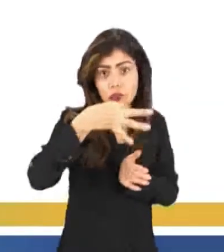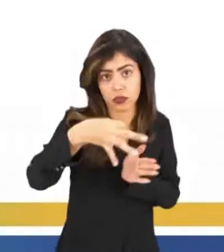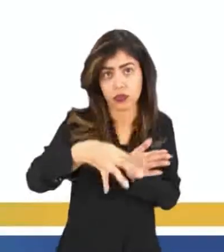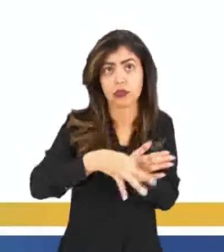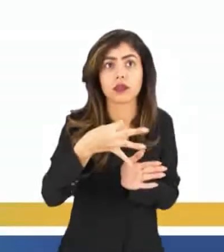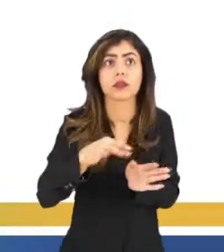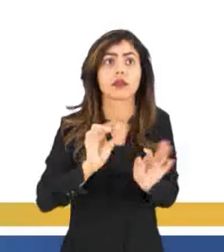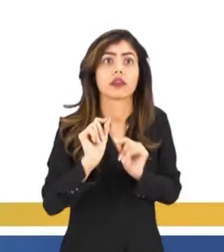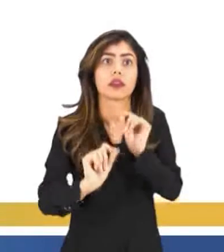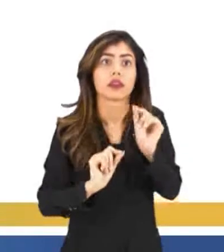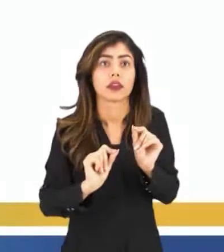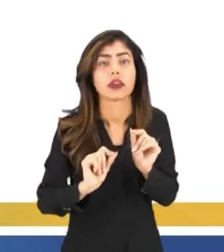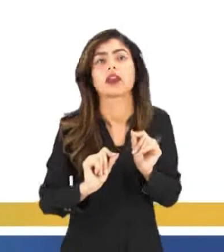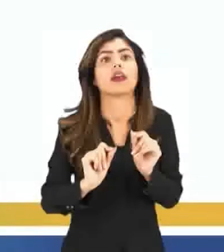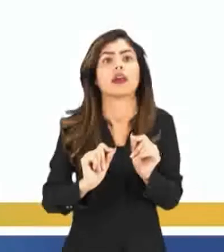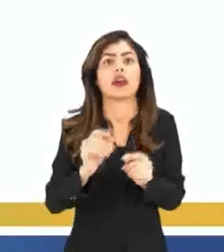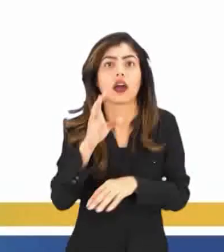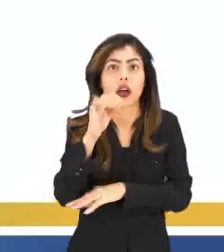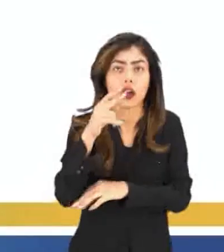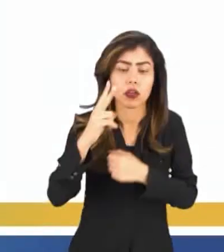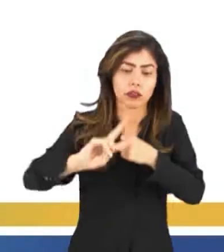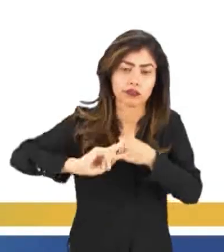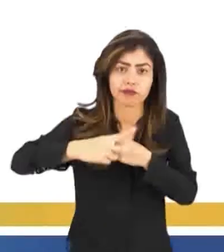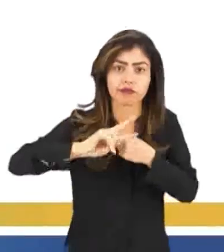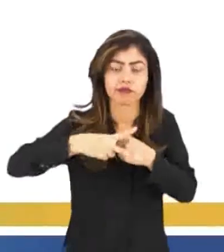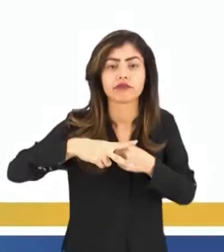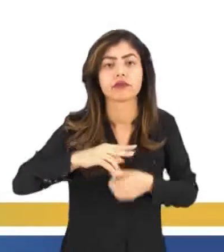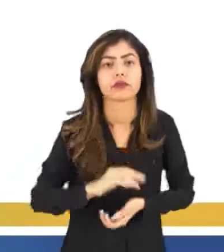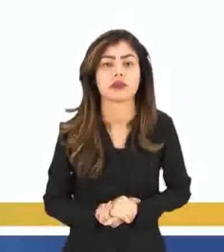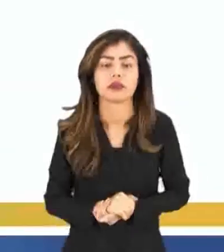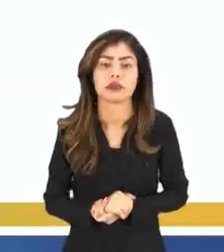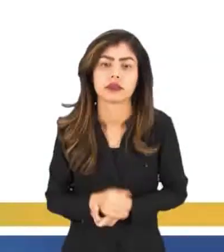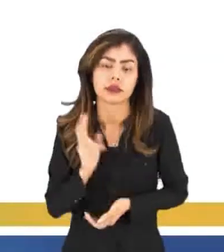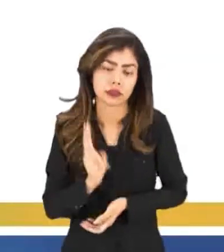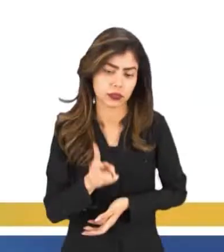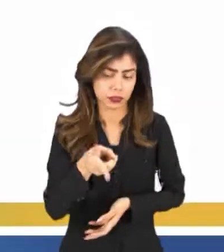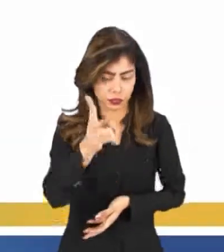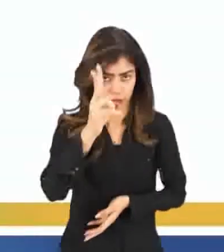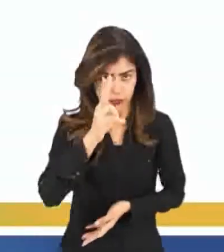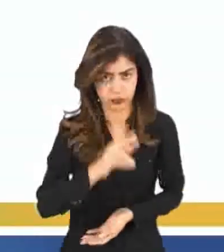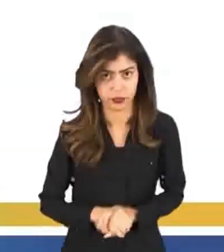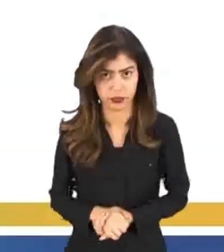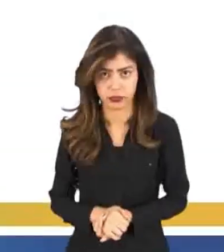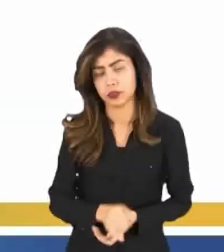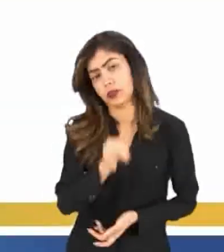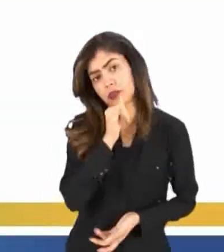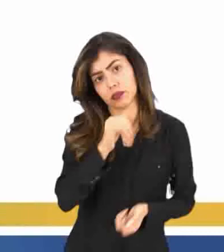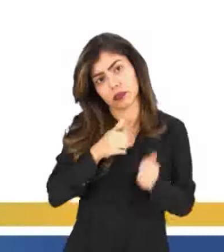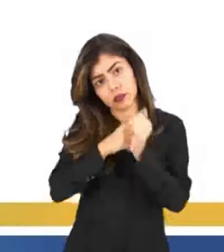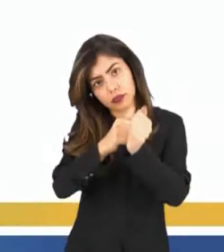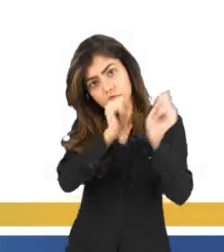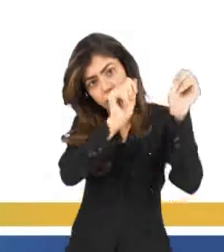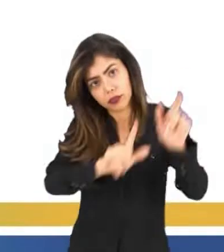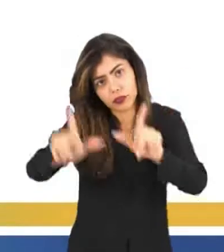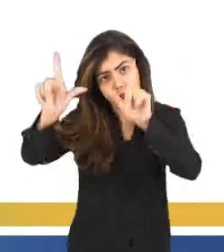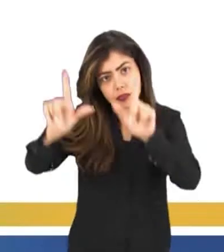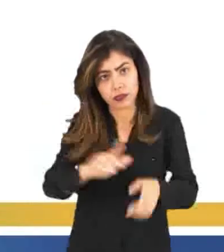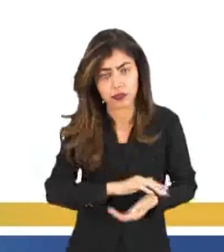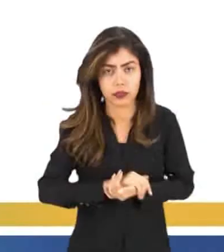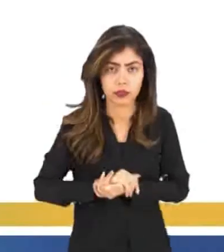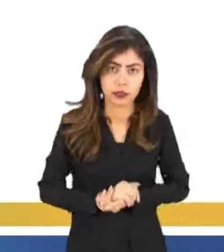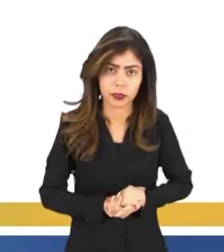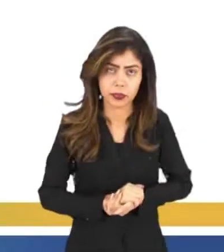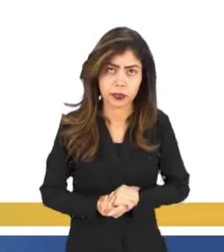explicar ejemplificar introducir opinión consecuencia y así sucesivamente